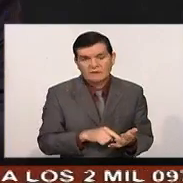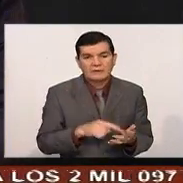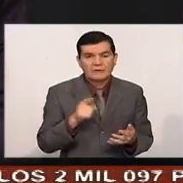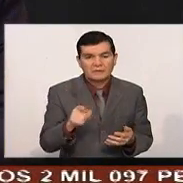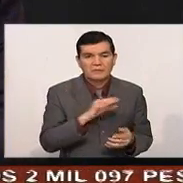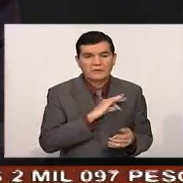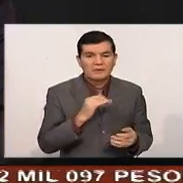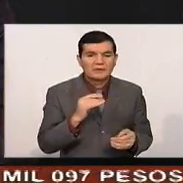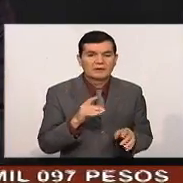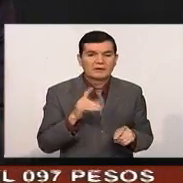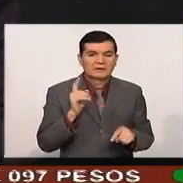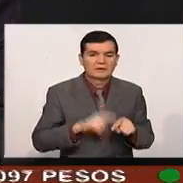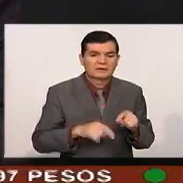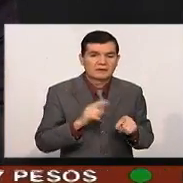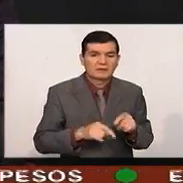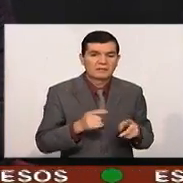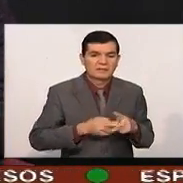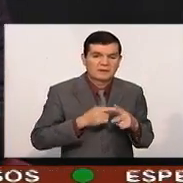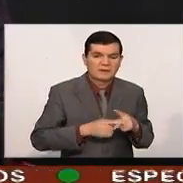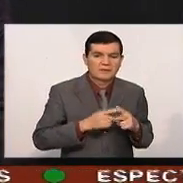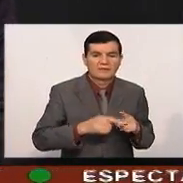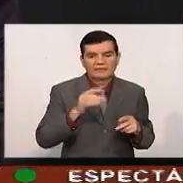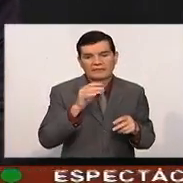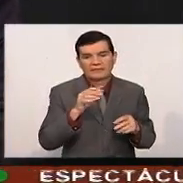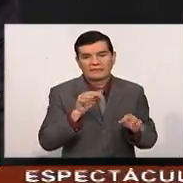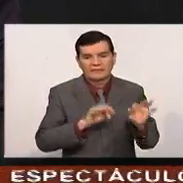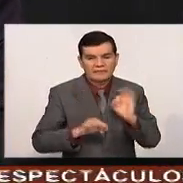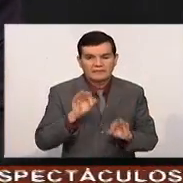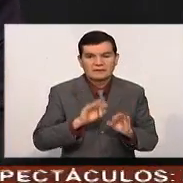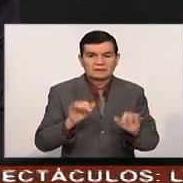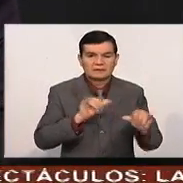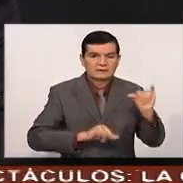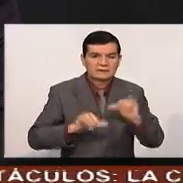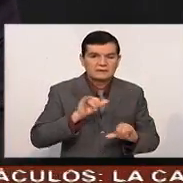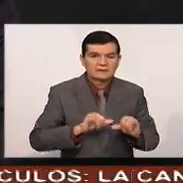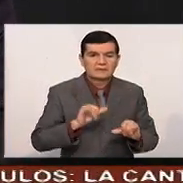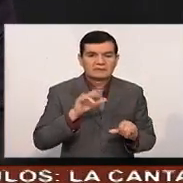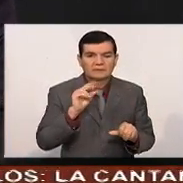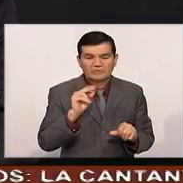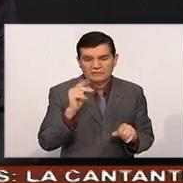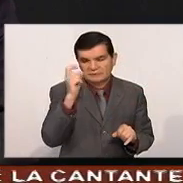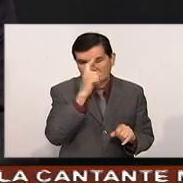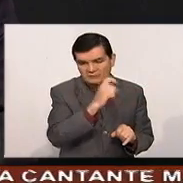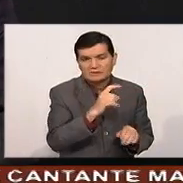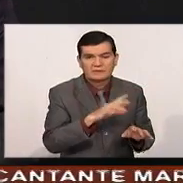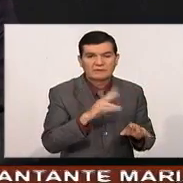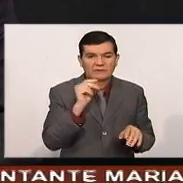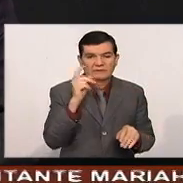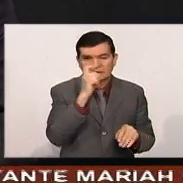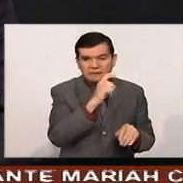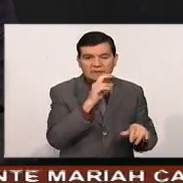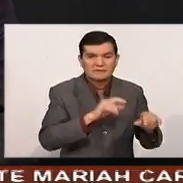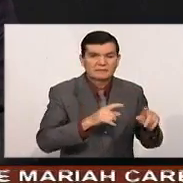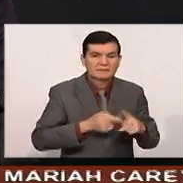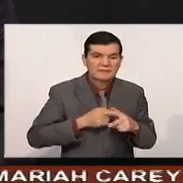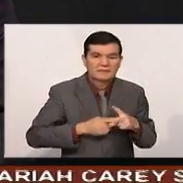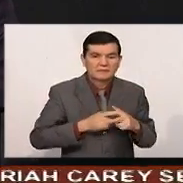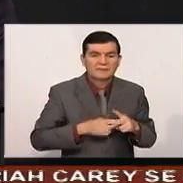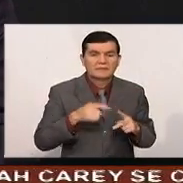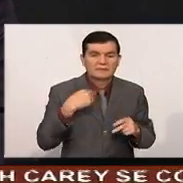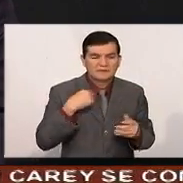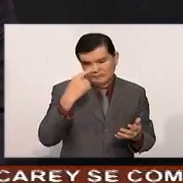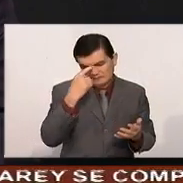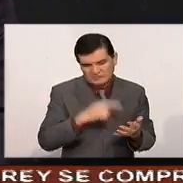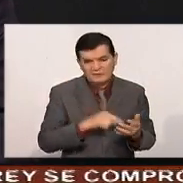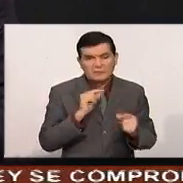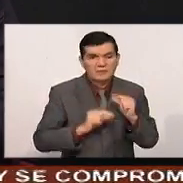ha satanizado un poco las matemáticas, la física, la química. Yo siempre he dicho, no es difícil la física, no es difícil las matemáticas. Creo que tenemos